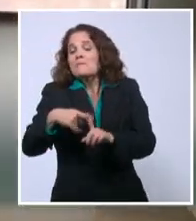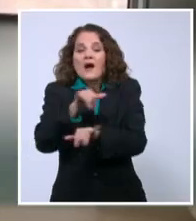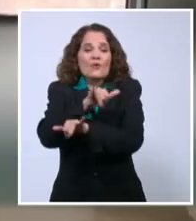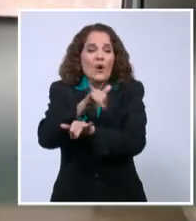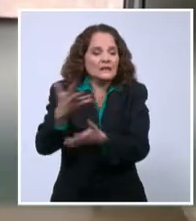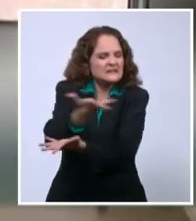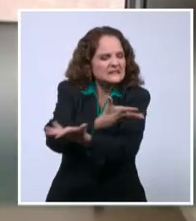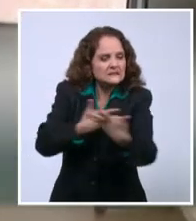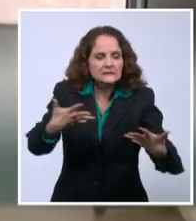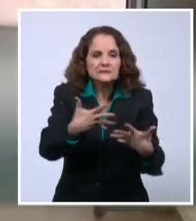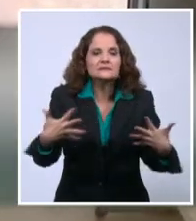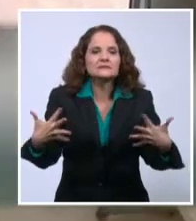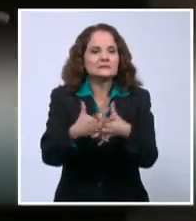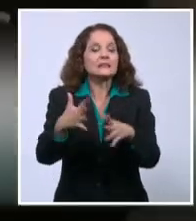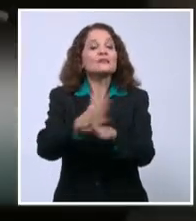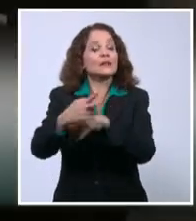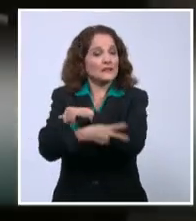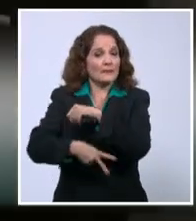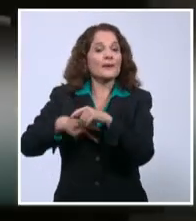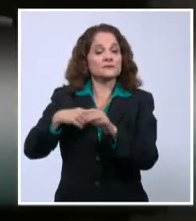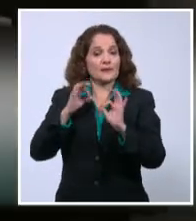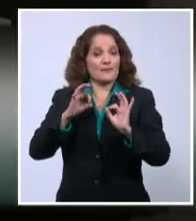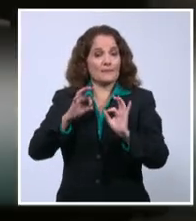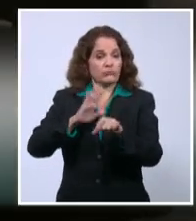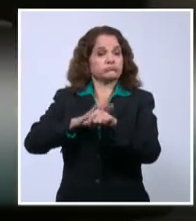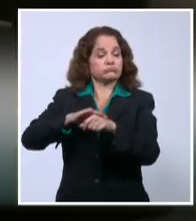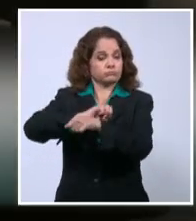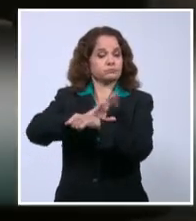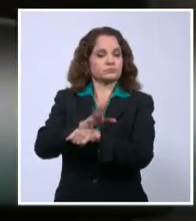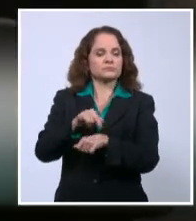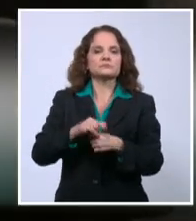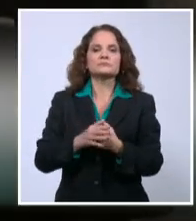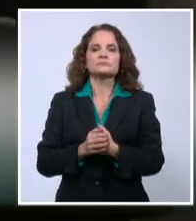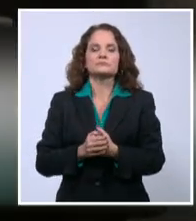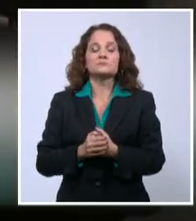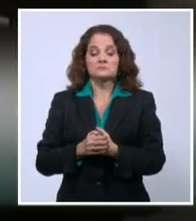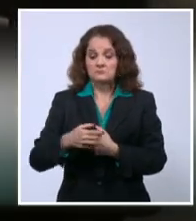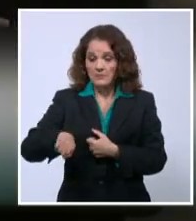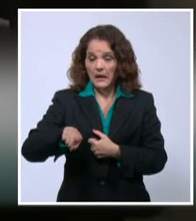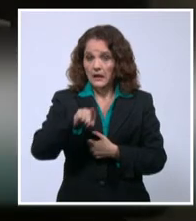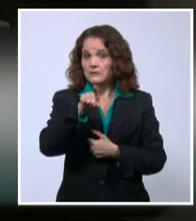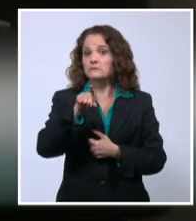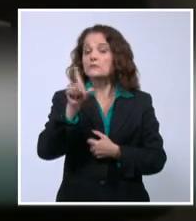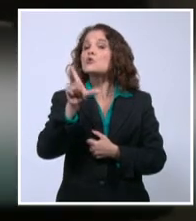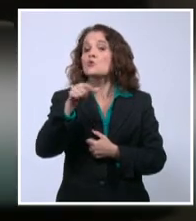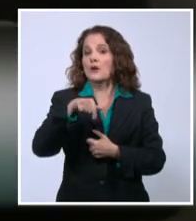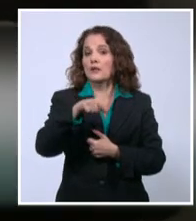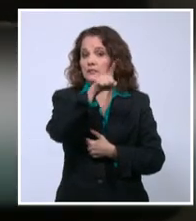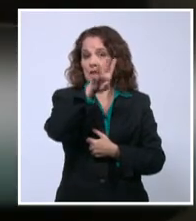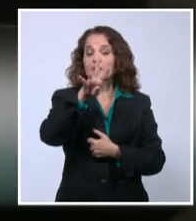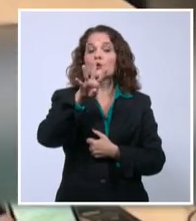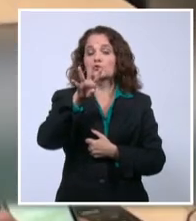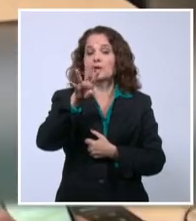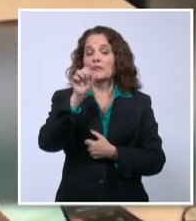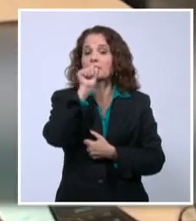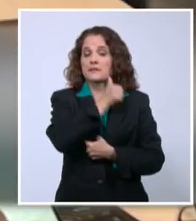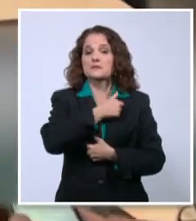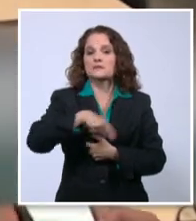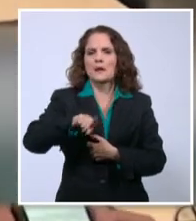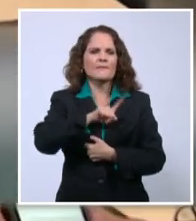recuperación post-pandémica. La cita, que se desarrollará este lunes de manera virtual, ha sido convocada por Alemania en su calidad